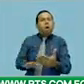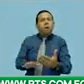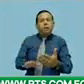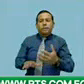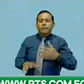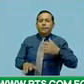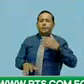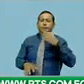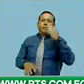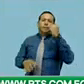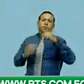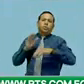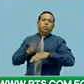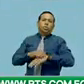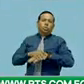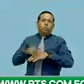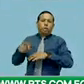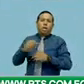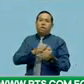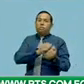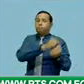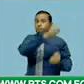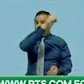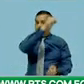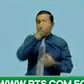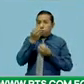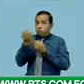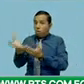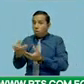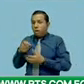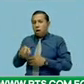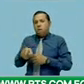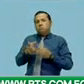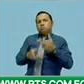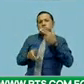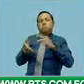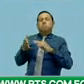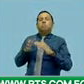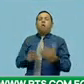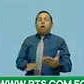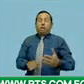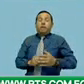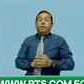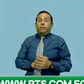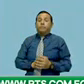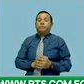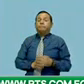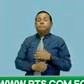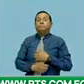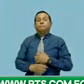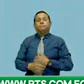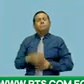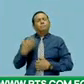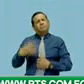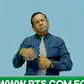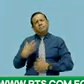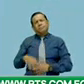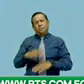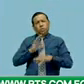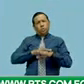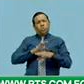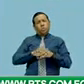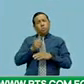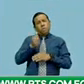diciembre de 2010. La muerte del general Jorge Gabela justamente se da por la crítica y